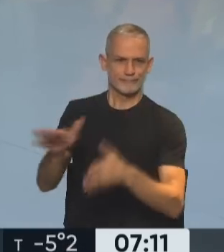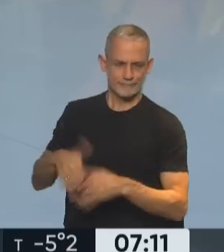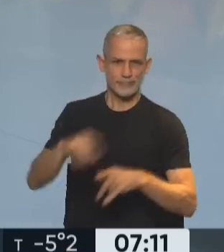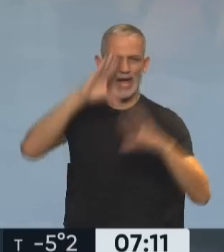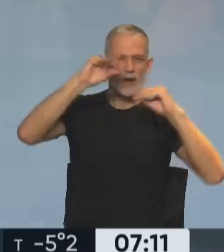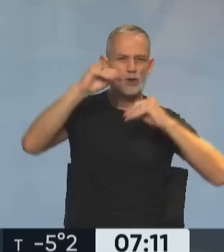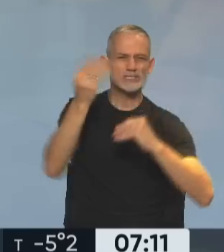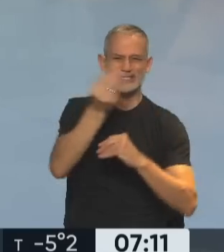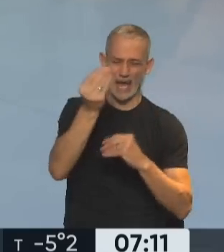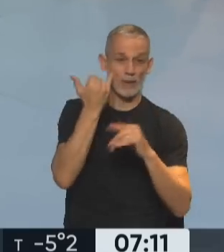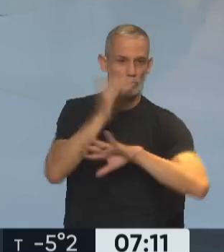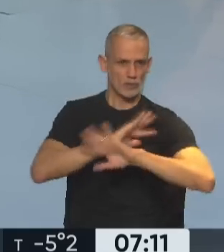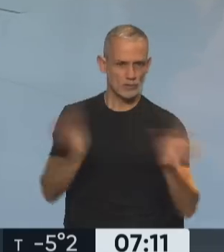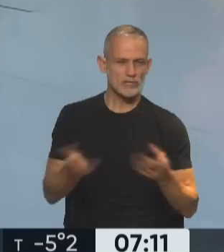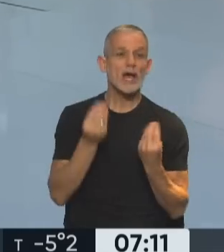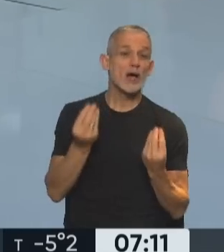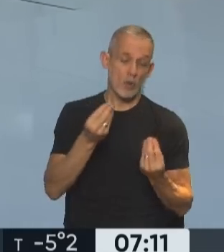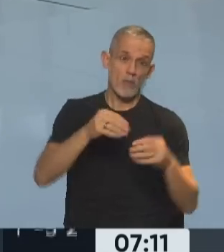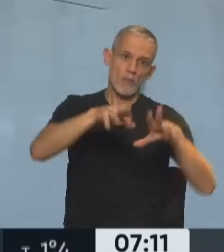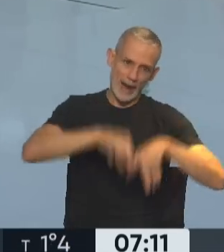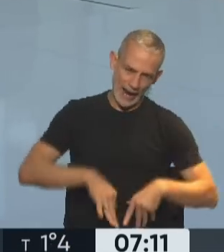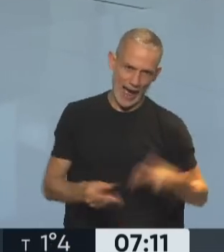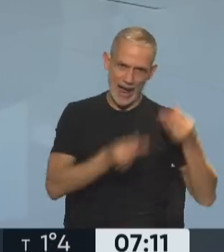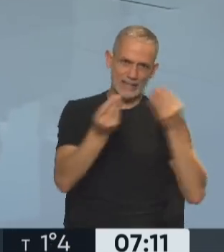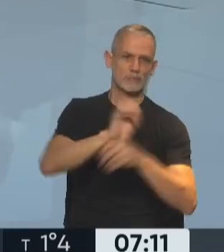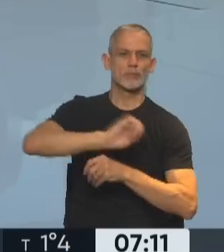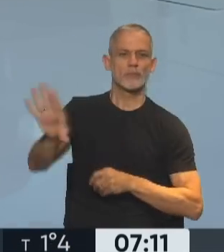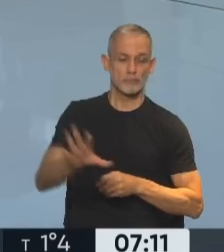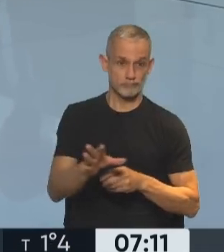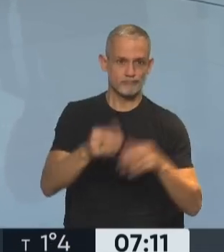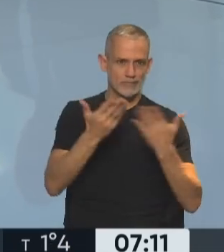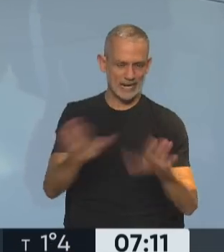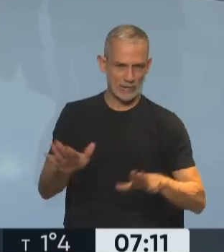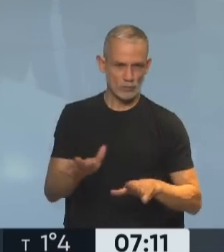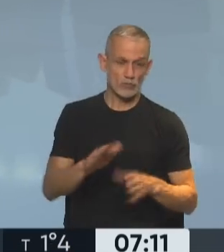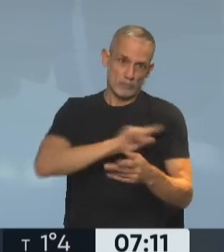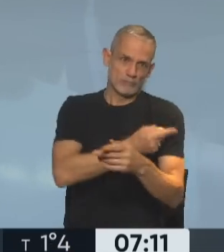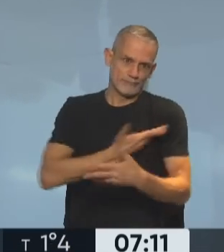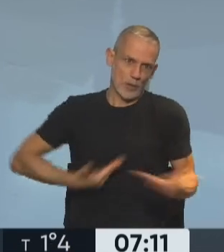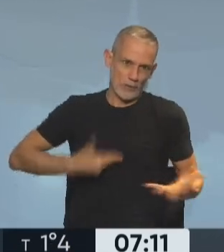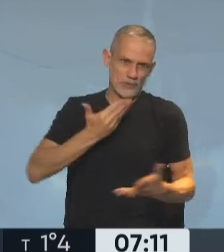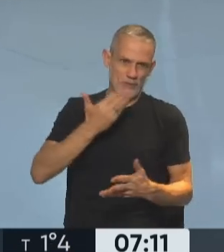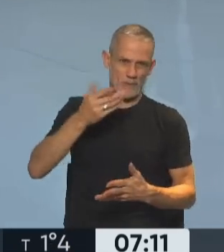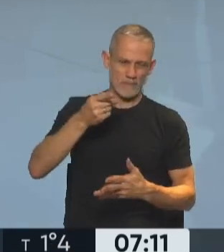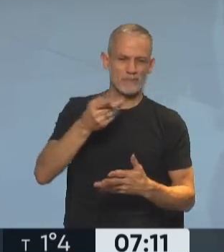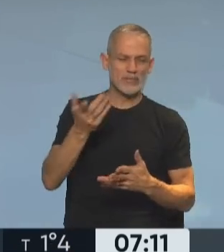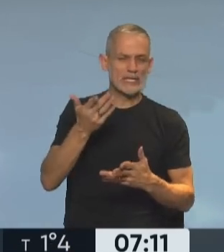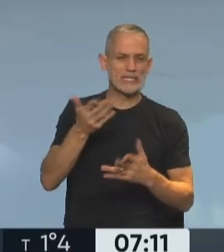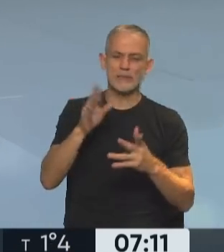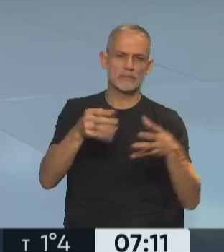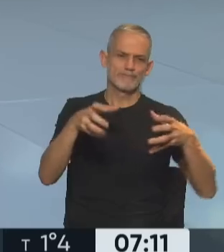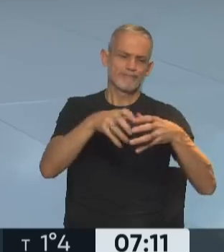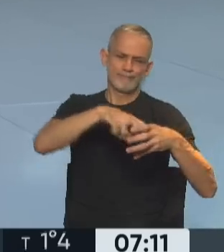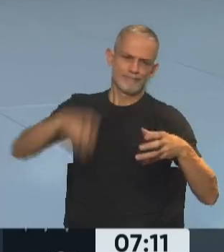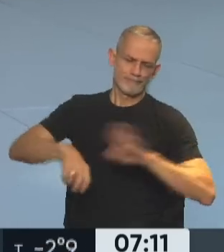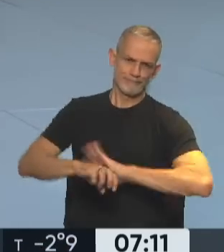noche del sábado. Varios de ellos a través de carta enviaron su renuncia al Poder Ejecutivo Nacional y salieron del gabinete. Veremos